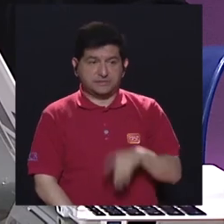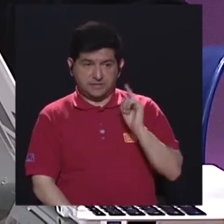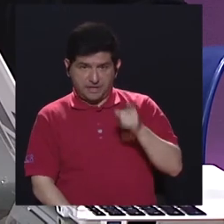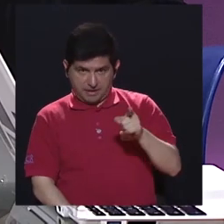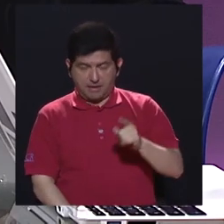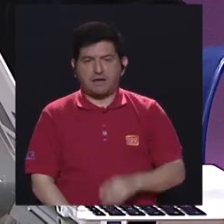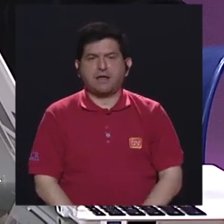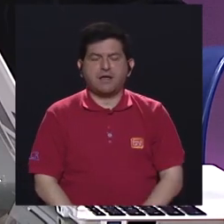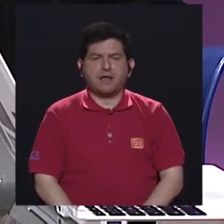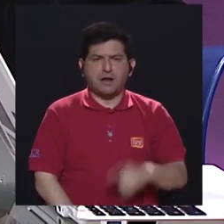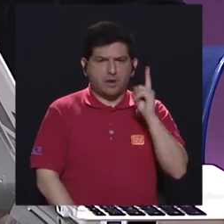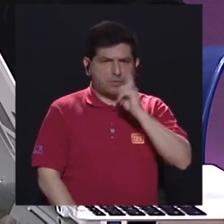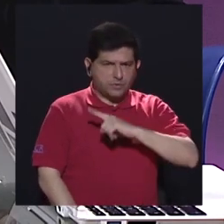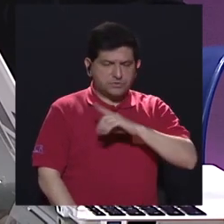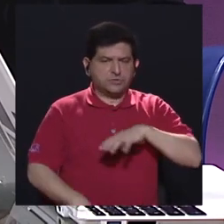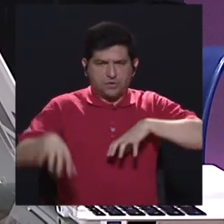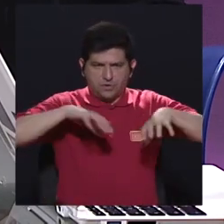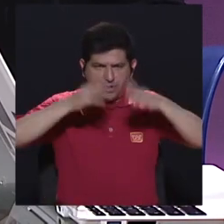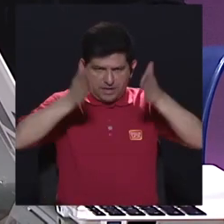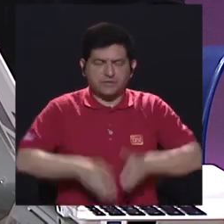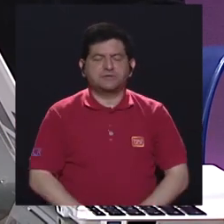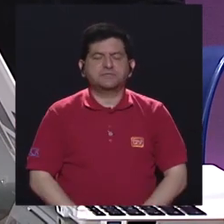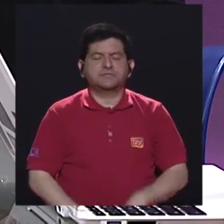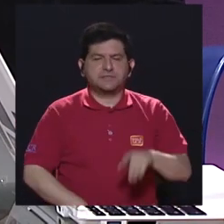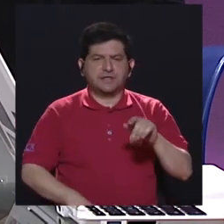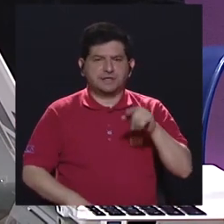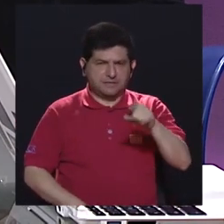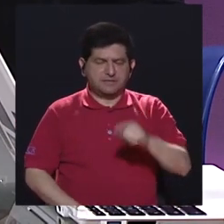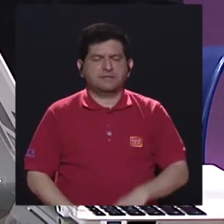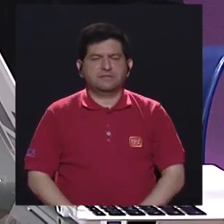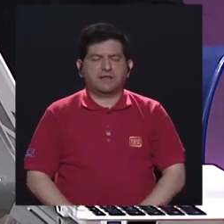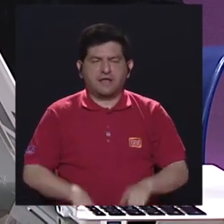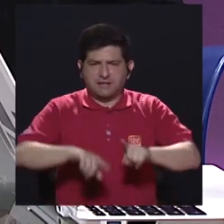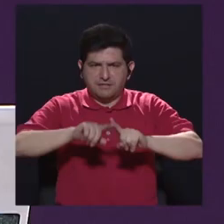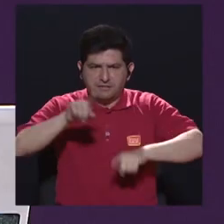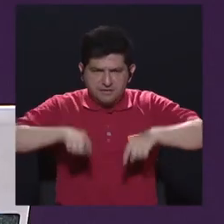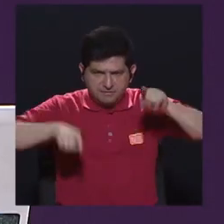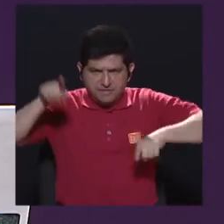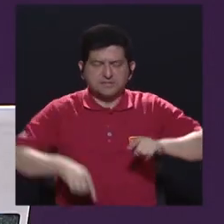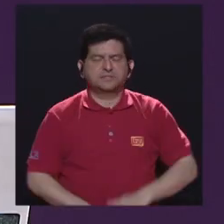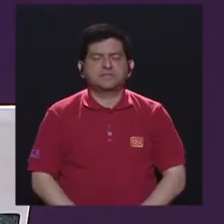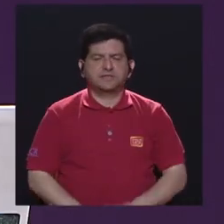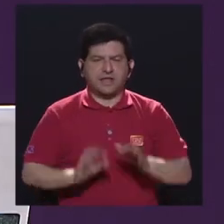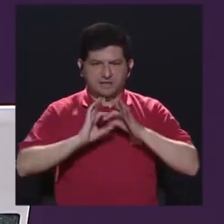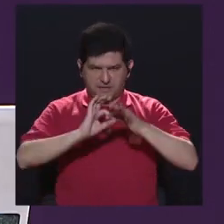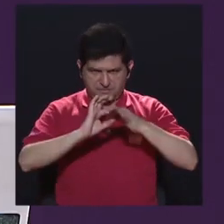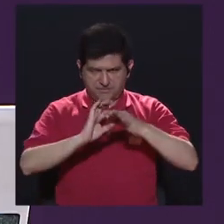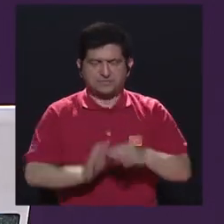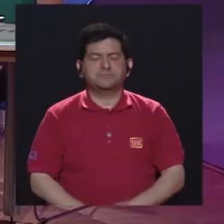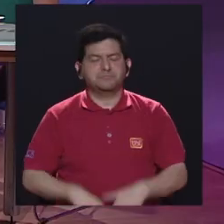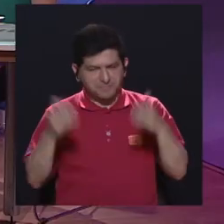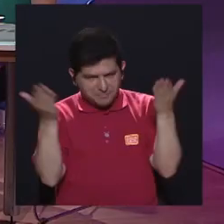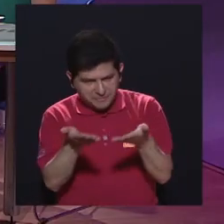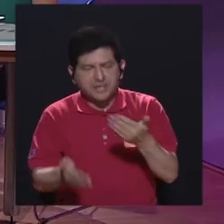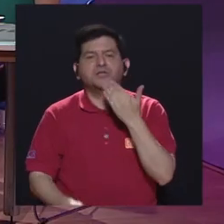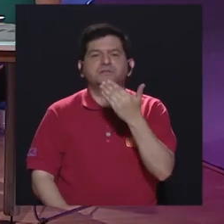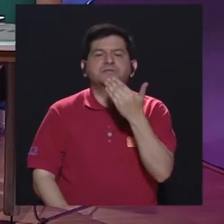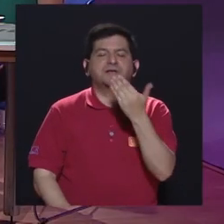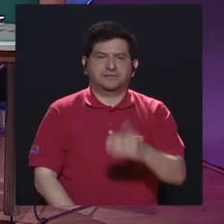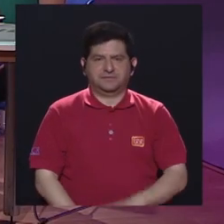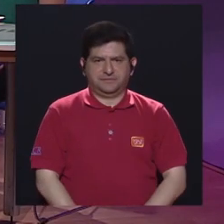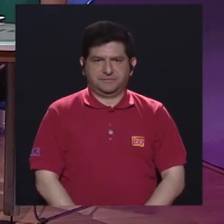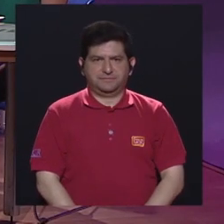Carlos es prostituto y activista de la disidencia sexual. Bienvenidos. Gracias.